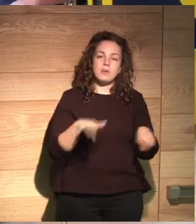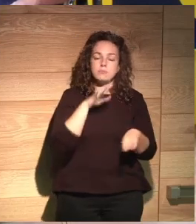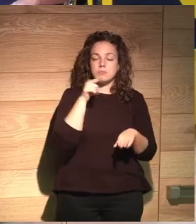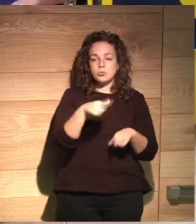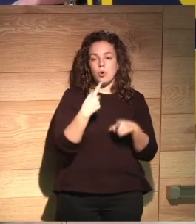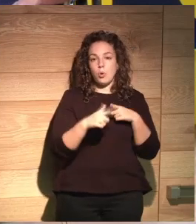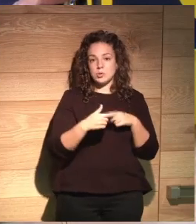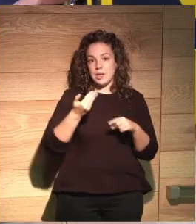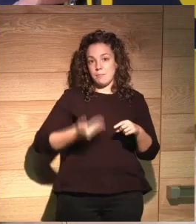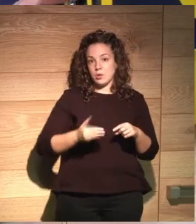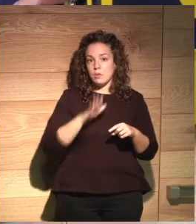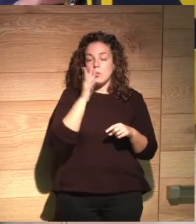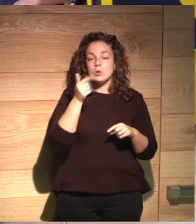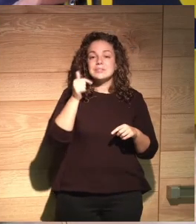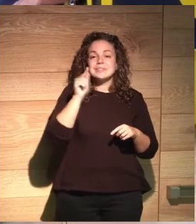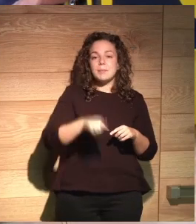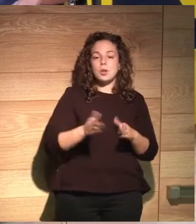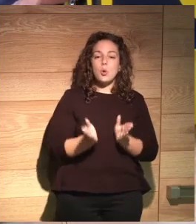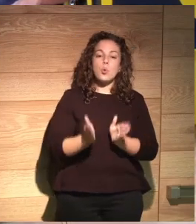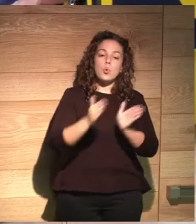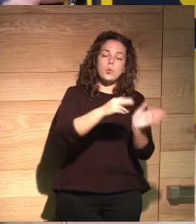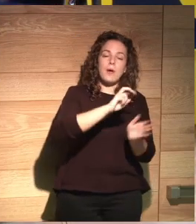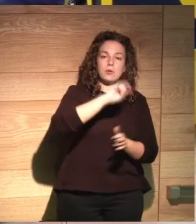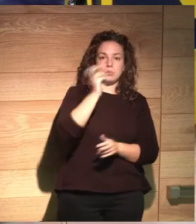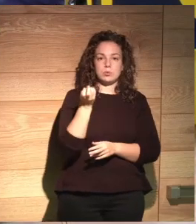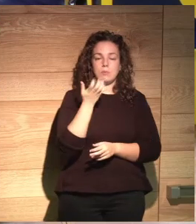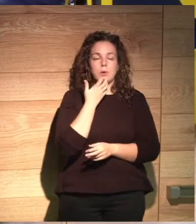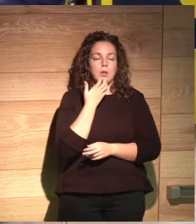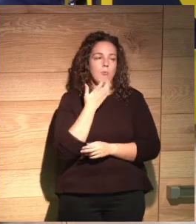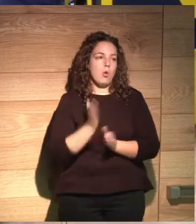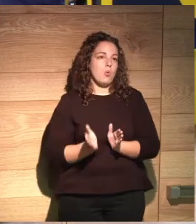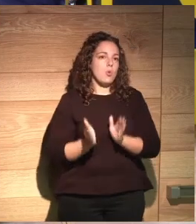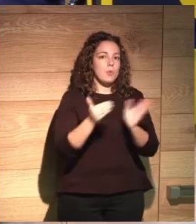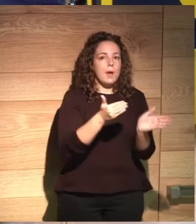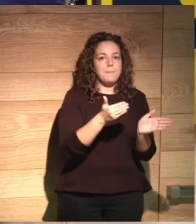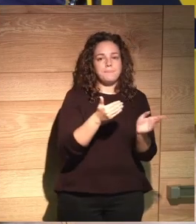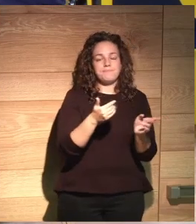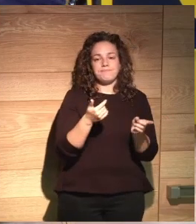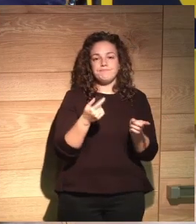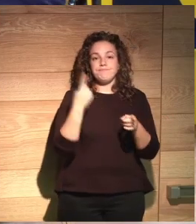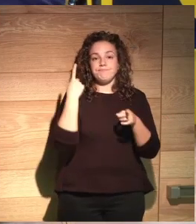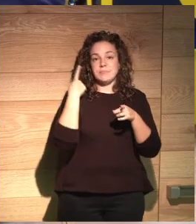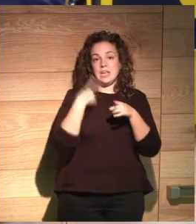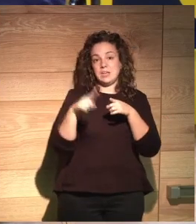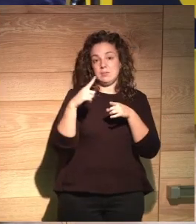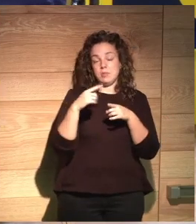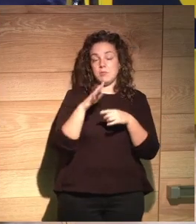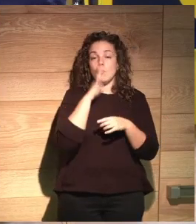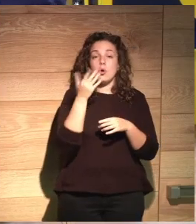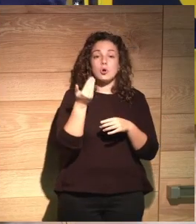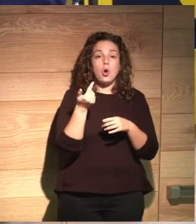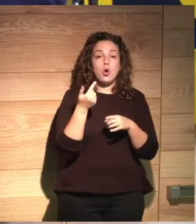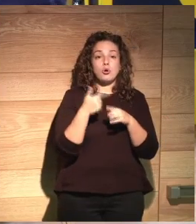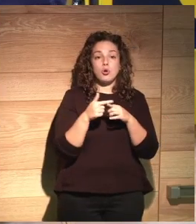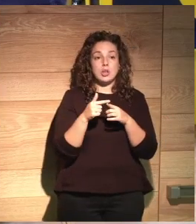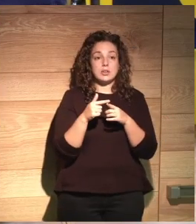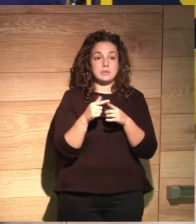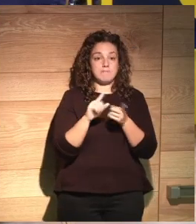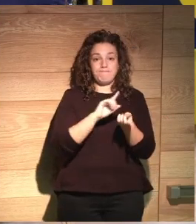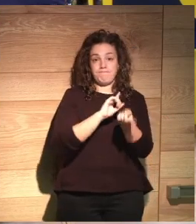también a los otros curvas que son las curvas de exponenciales de cómo las cosas se sexta que se creen